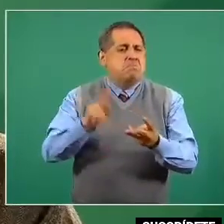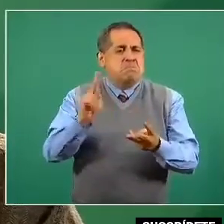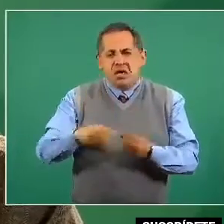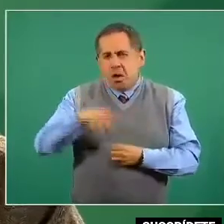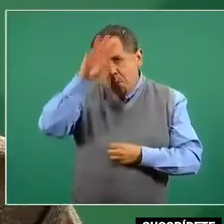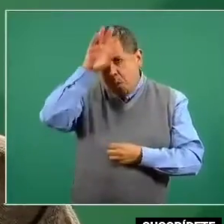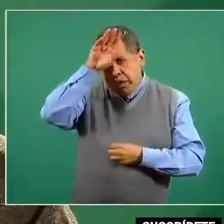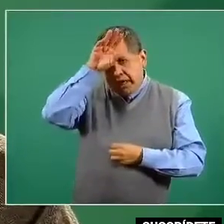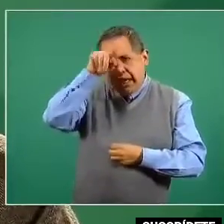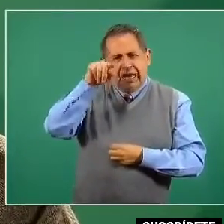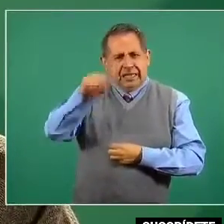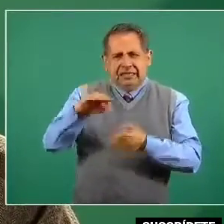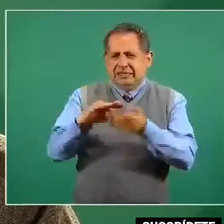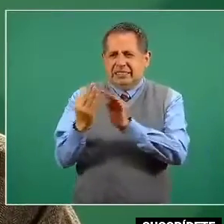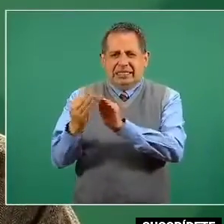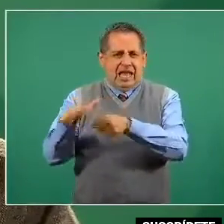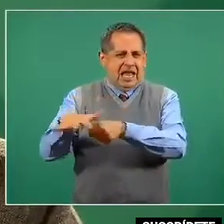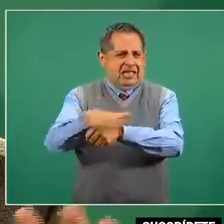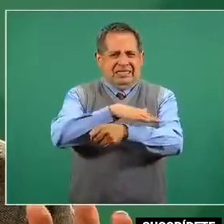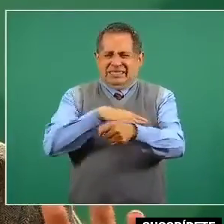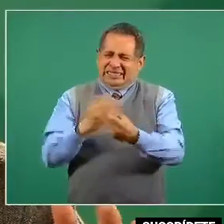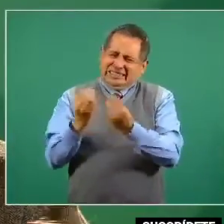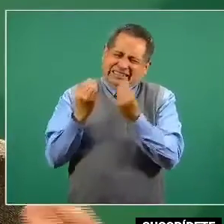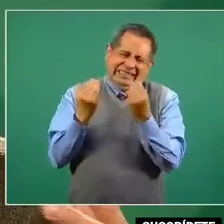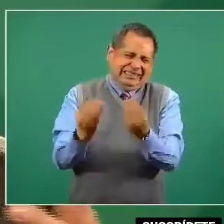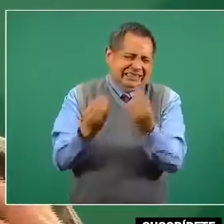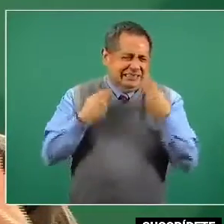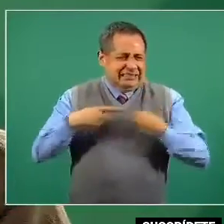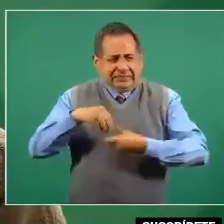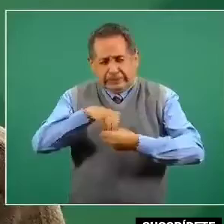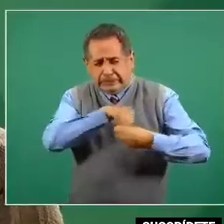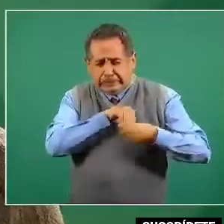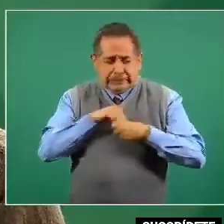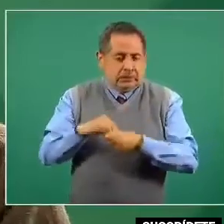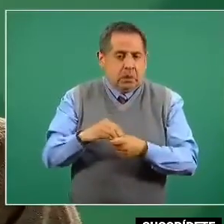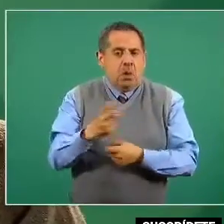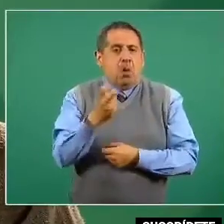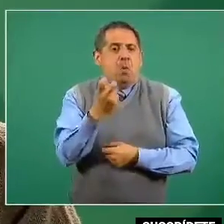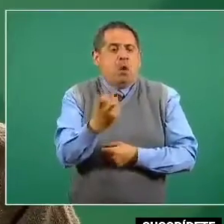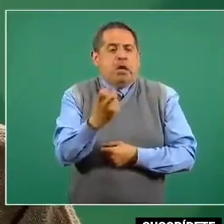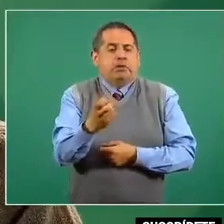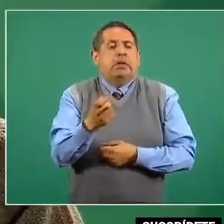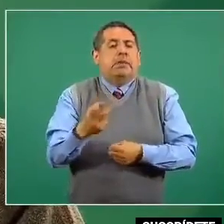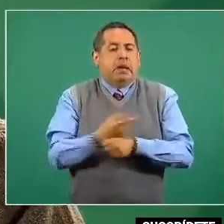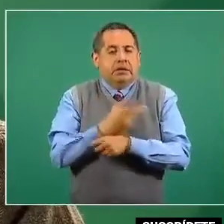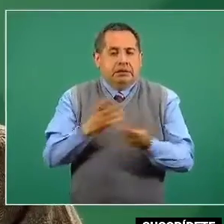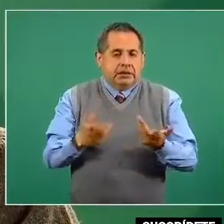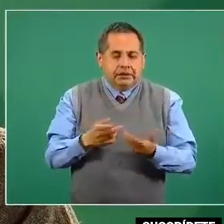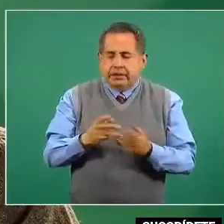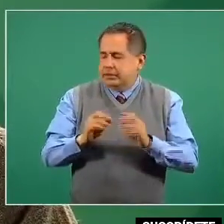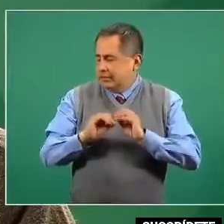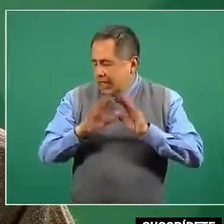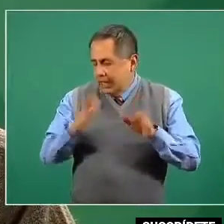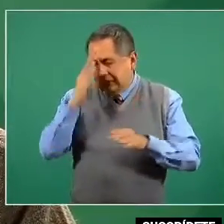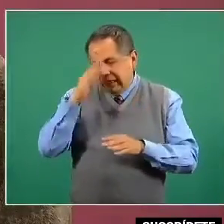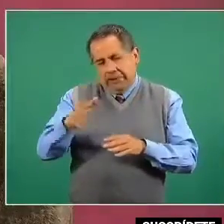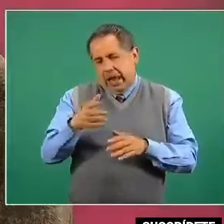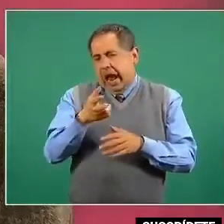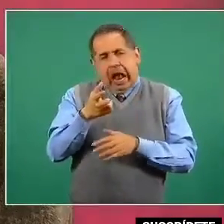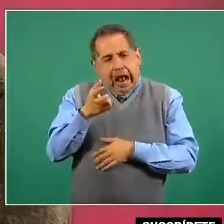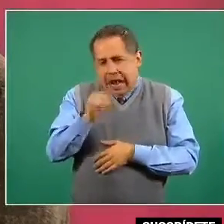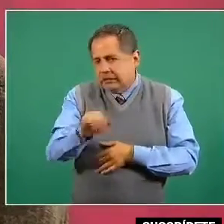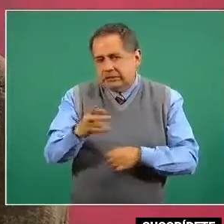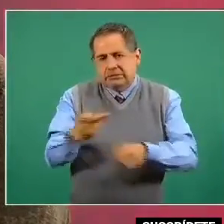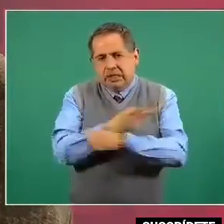Monterrey y su zona metropolitana. Y esto hace que ocurra un fenómeno descrito en la